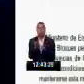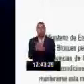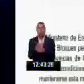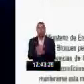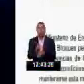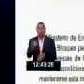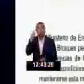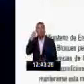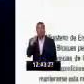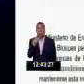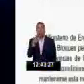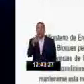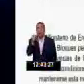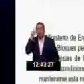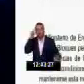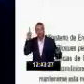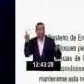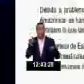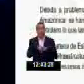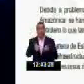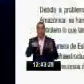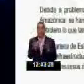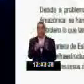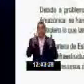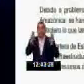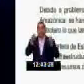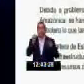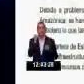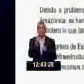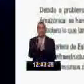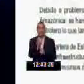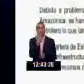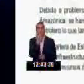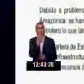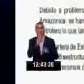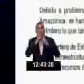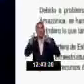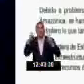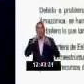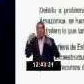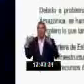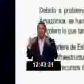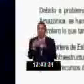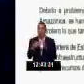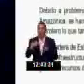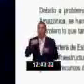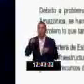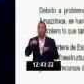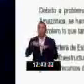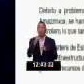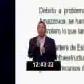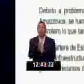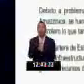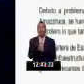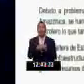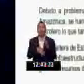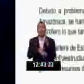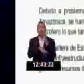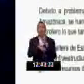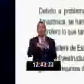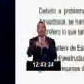restablecidas. Esta cartera de Estado rechaza todo tipo de acciones que atente contra la normal